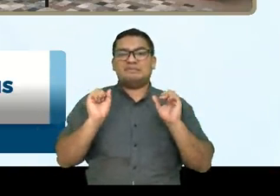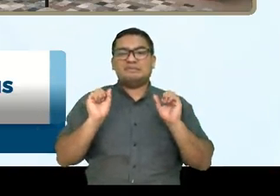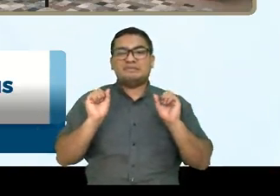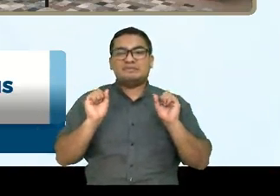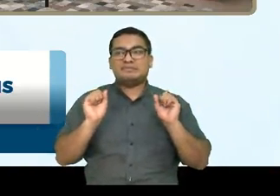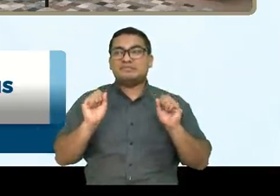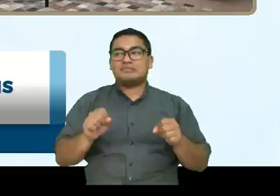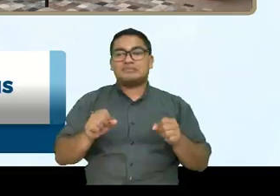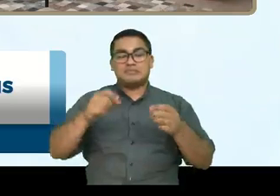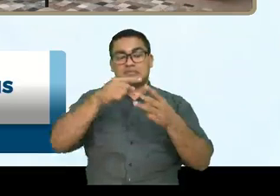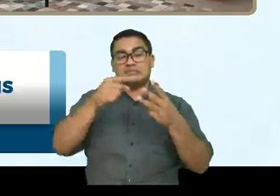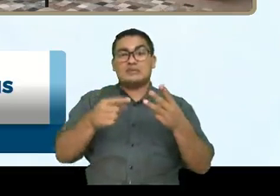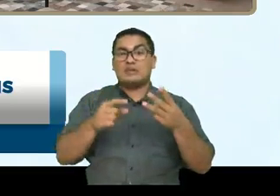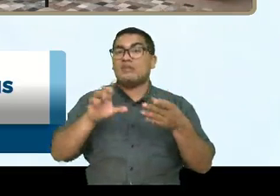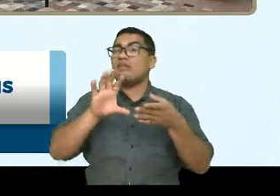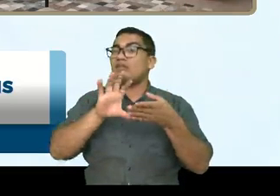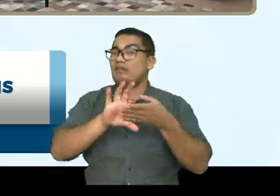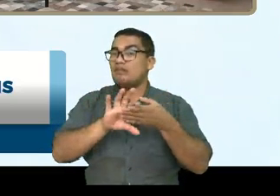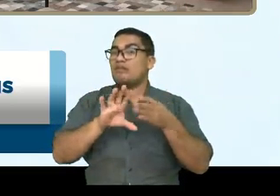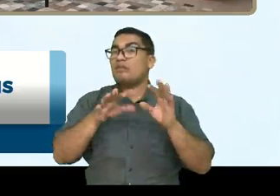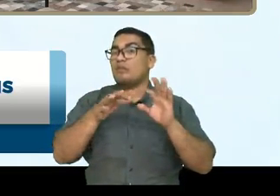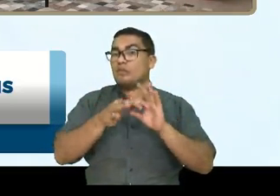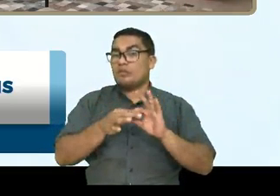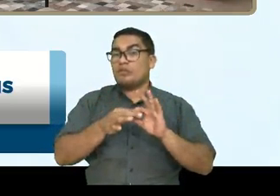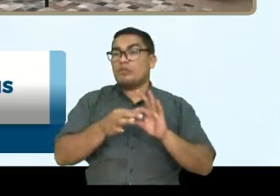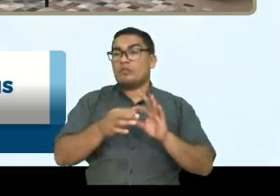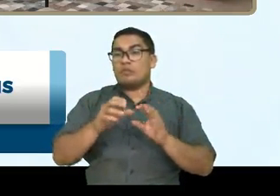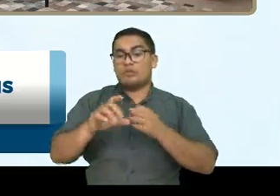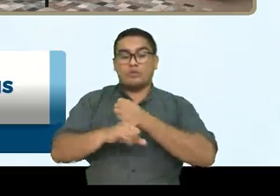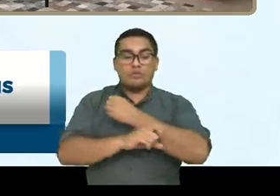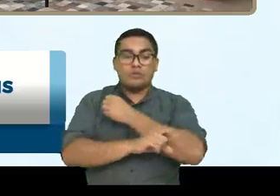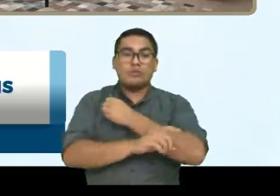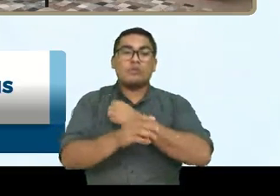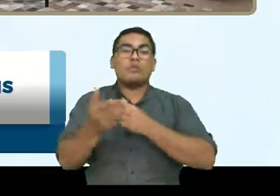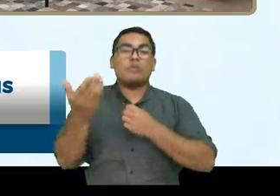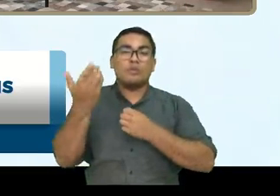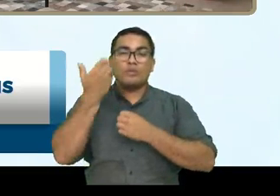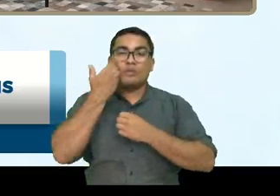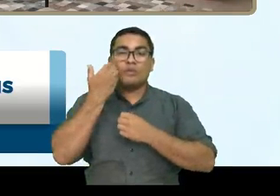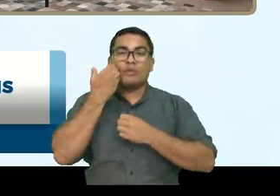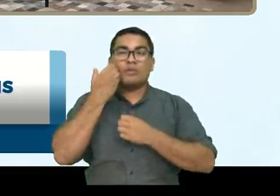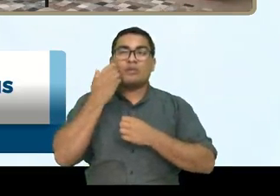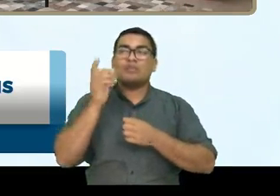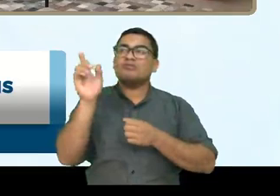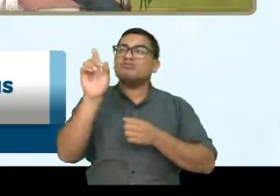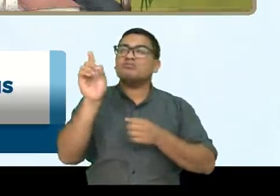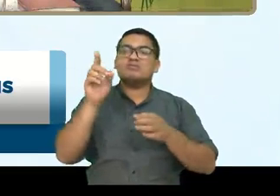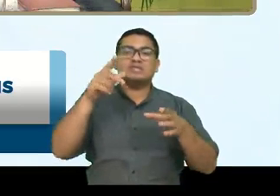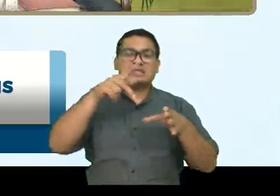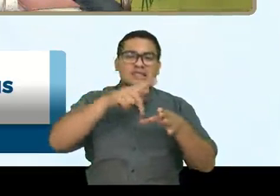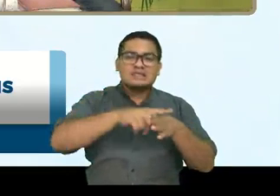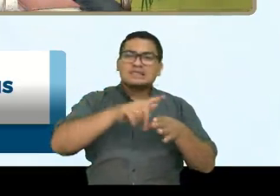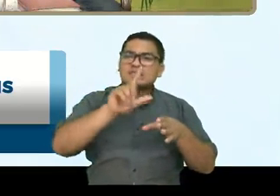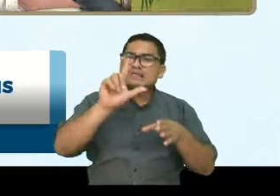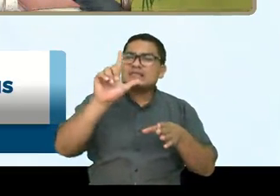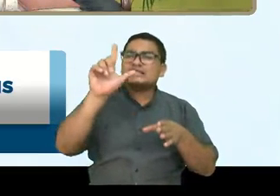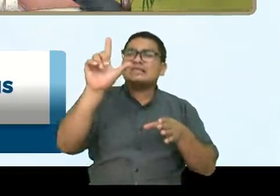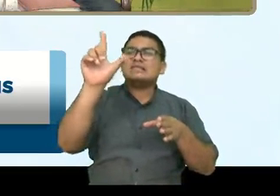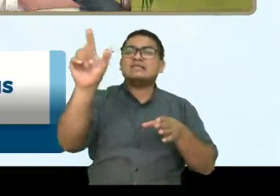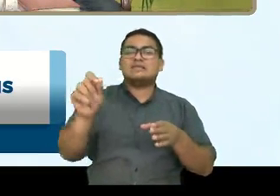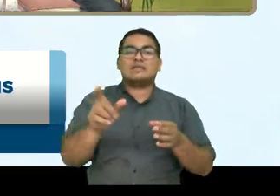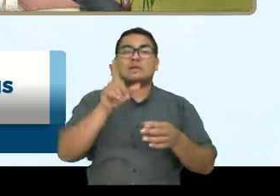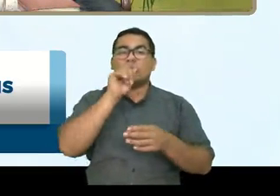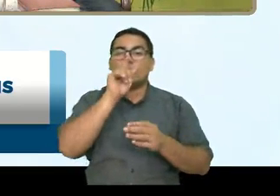prevaleciendo las tres. Claro, la leptospirosis es más frecuente en la zona rural. ¿Por qué? Porque ahí